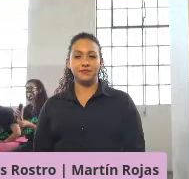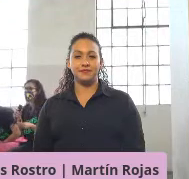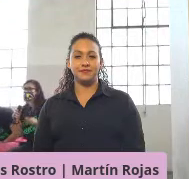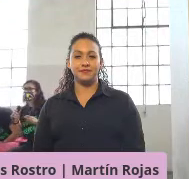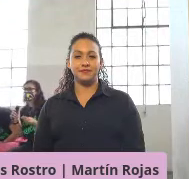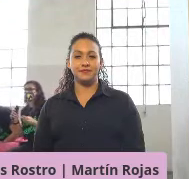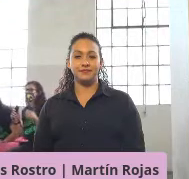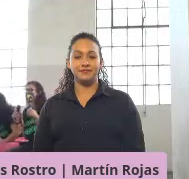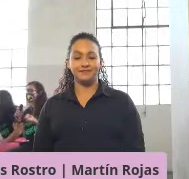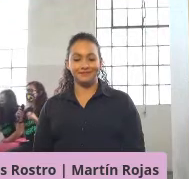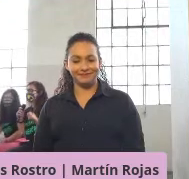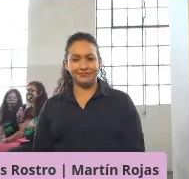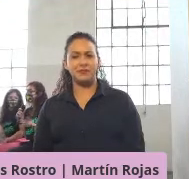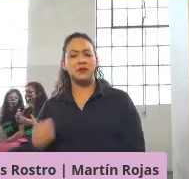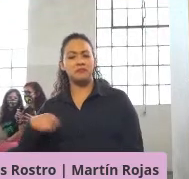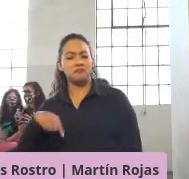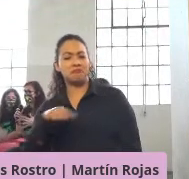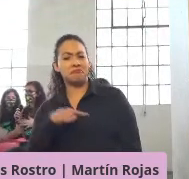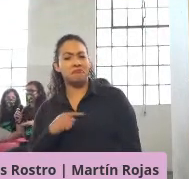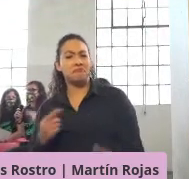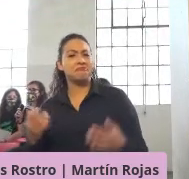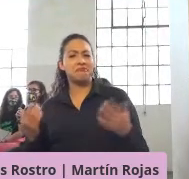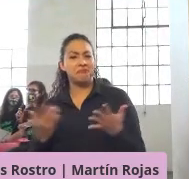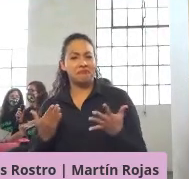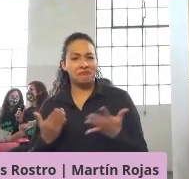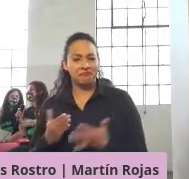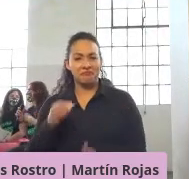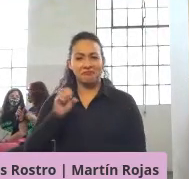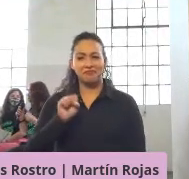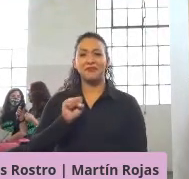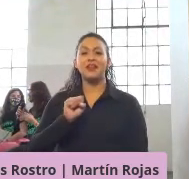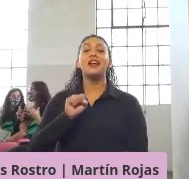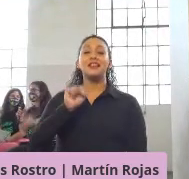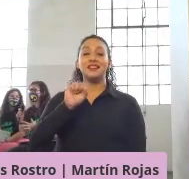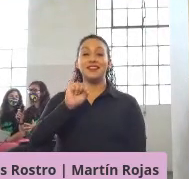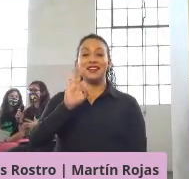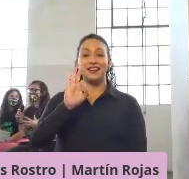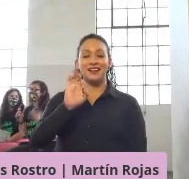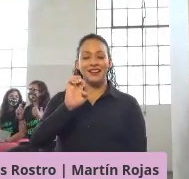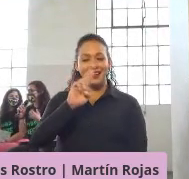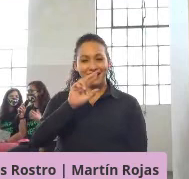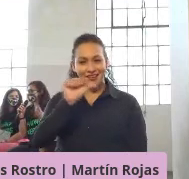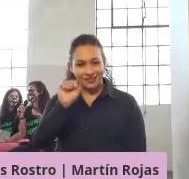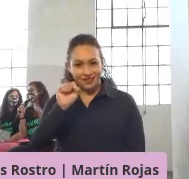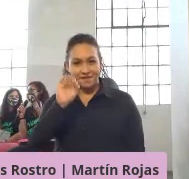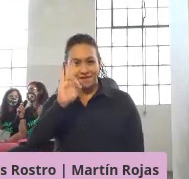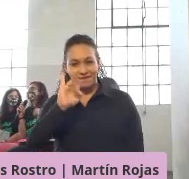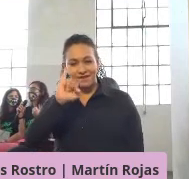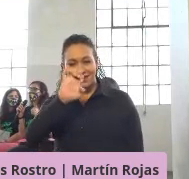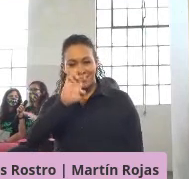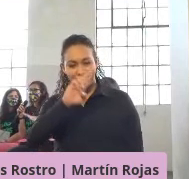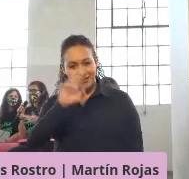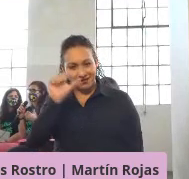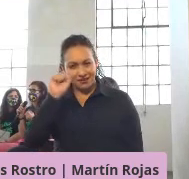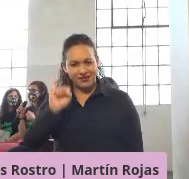Bueno, pues nosotros somos Fieras. O sea, ahorita estamos solamente dos, pero en realidad